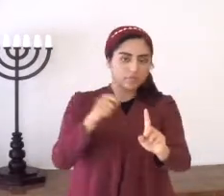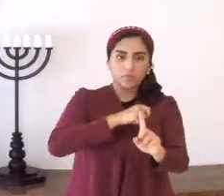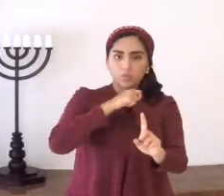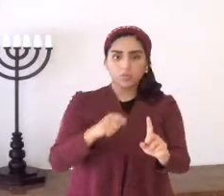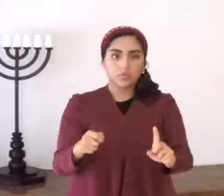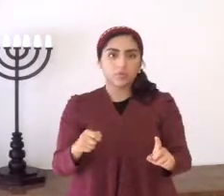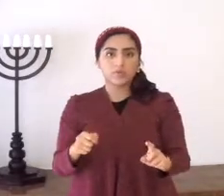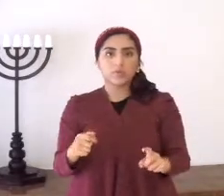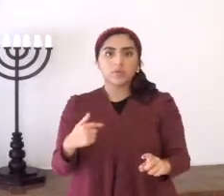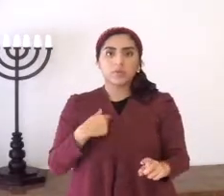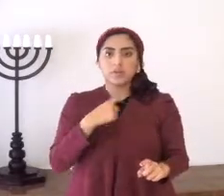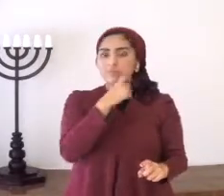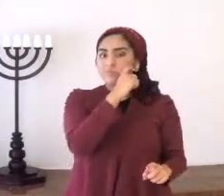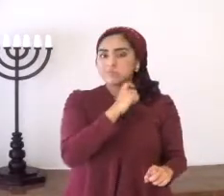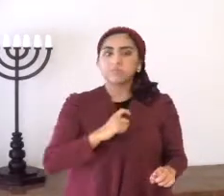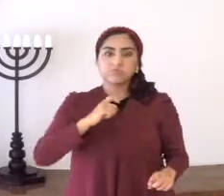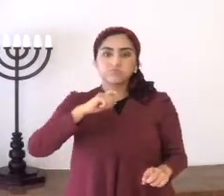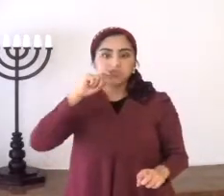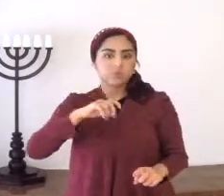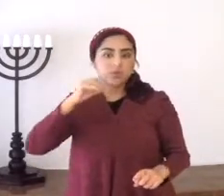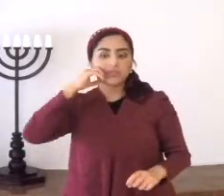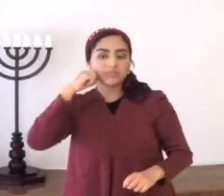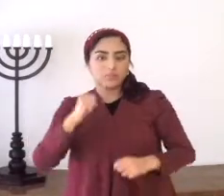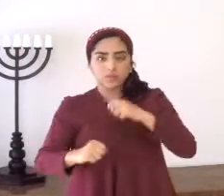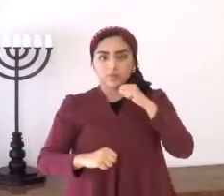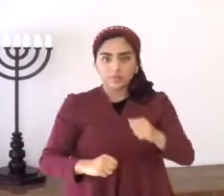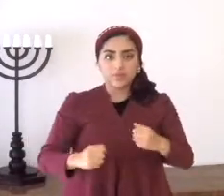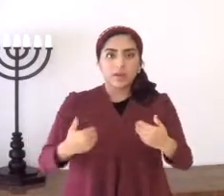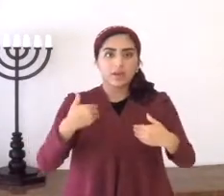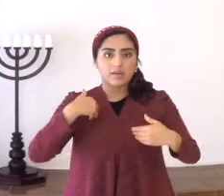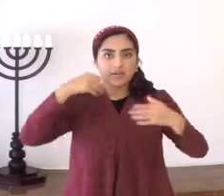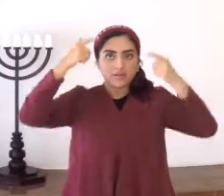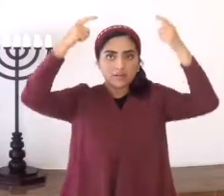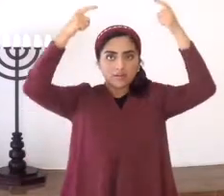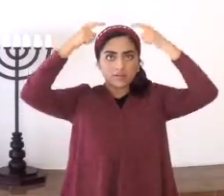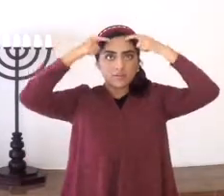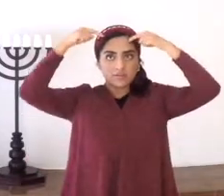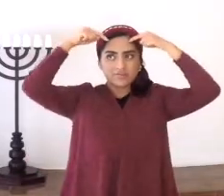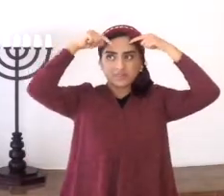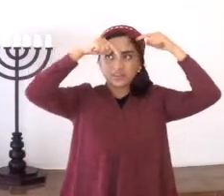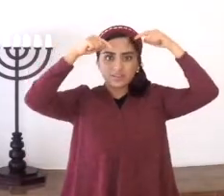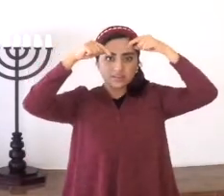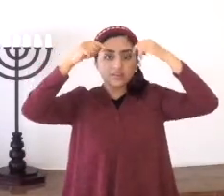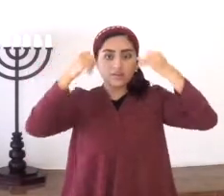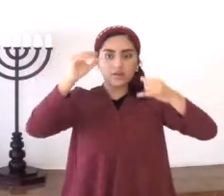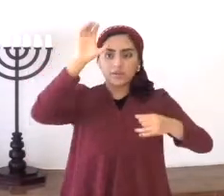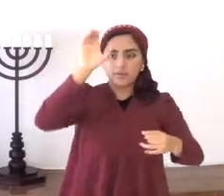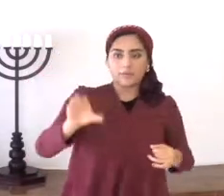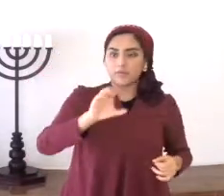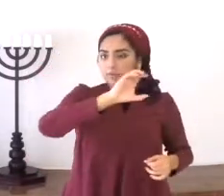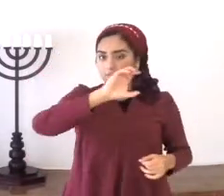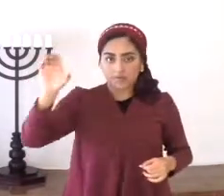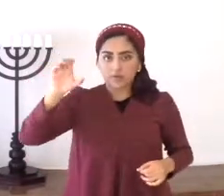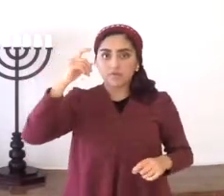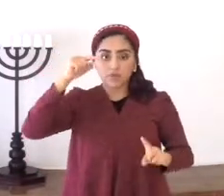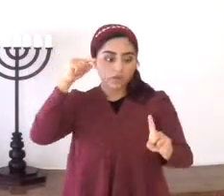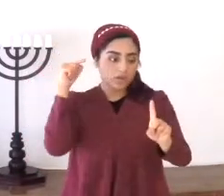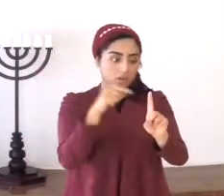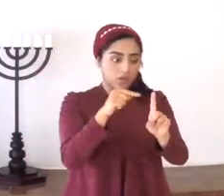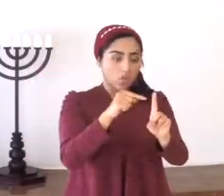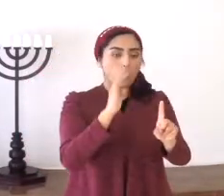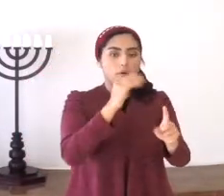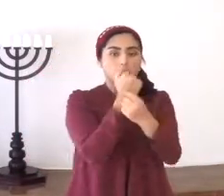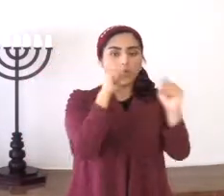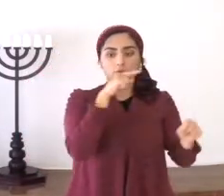escúpanle, véndale los ojos y pégale, córtale la barba, arráncale la barba, ponle una corona de